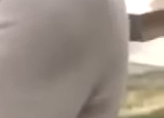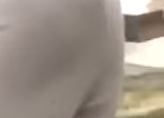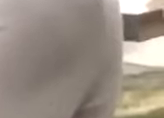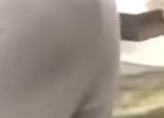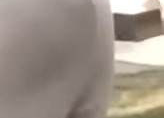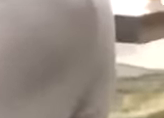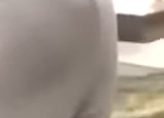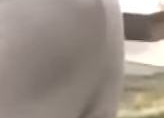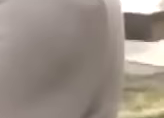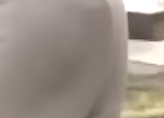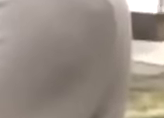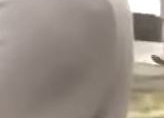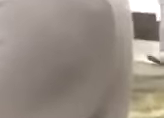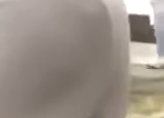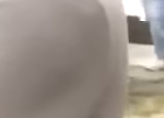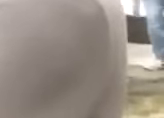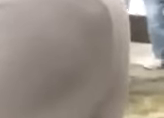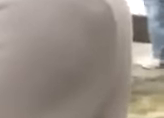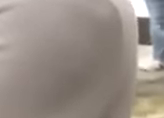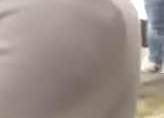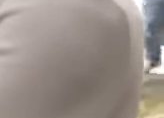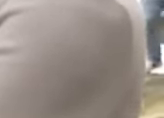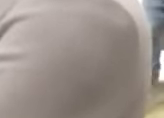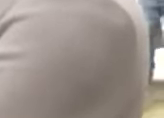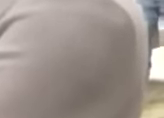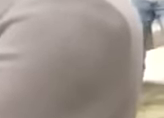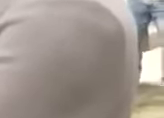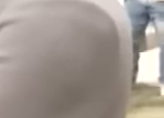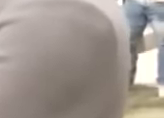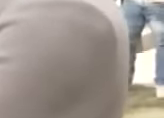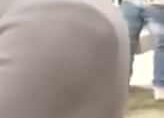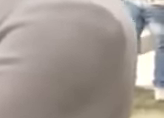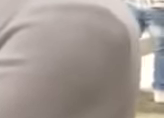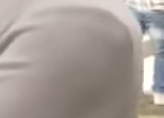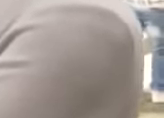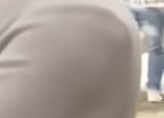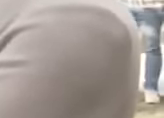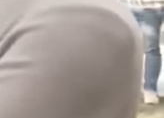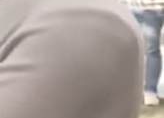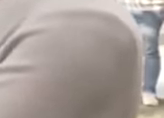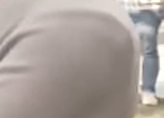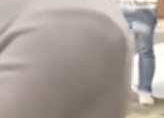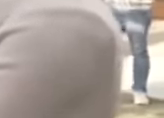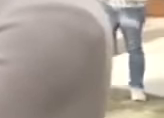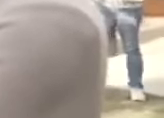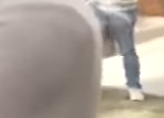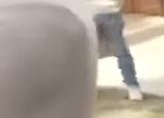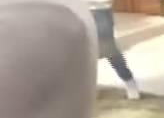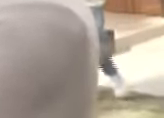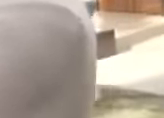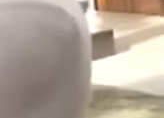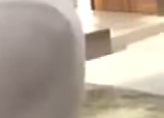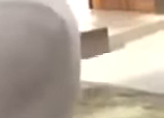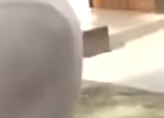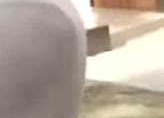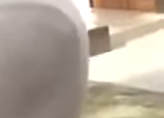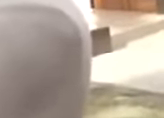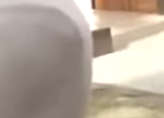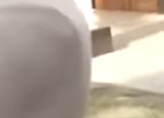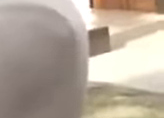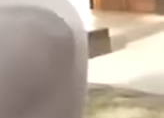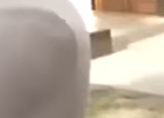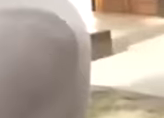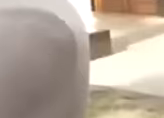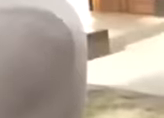hemos aprobado la empresa nueva. No es una empresa que existe ya, no, es una empresa